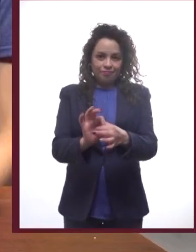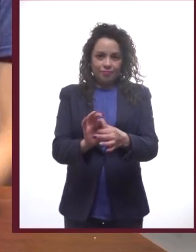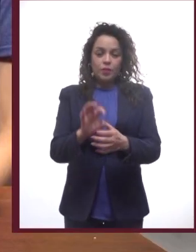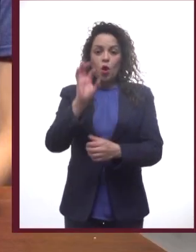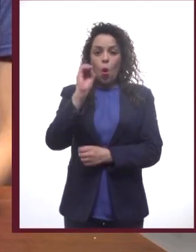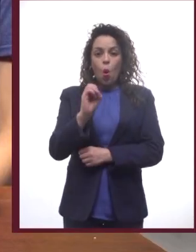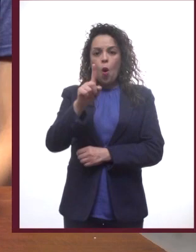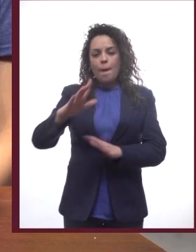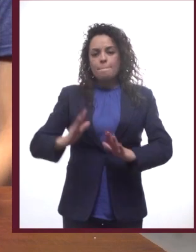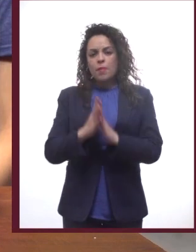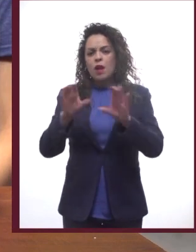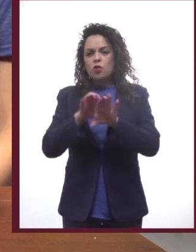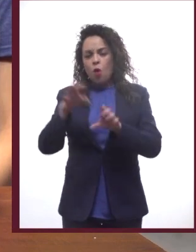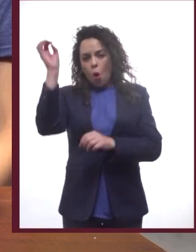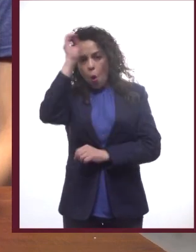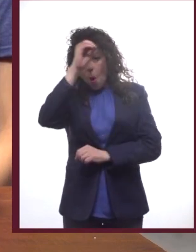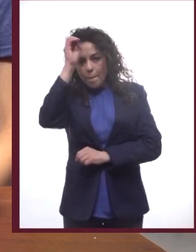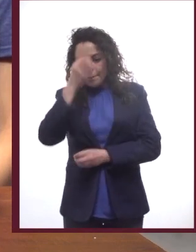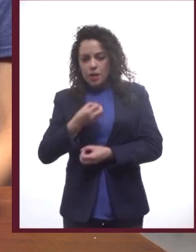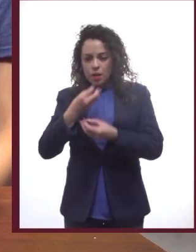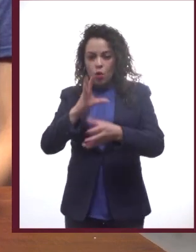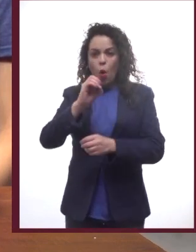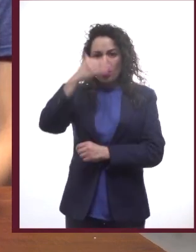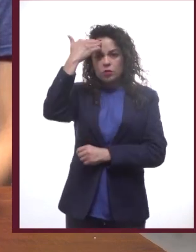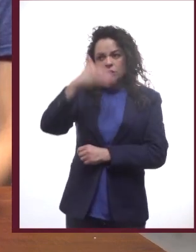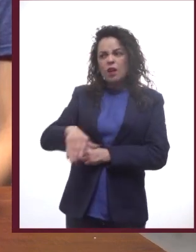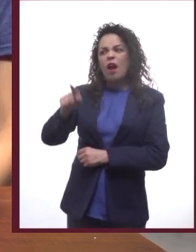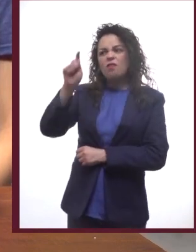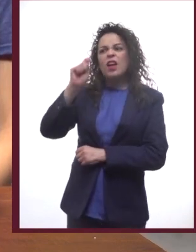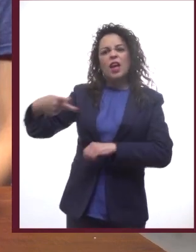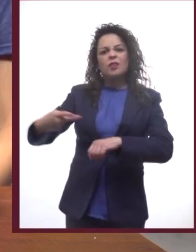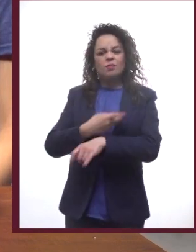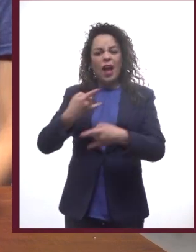opinión o simplemente ya sabe qué va a pasar en la historia.